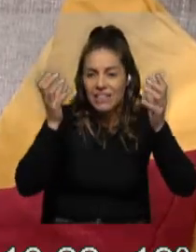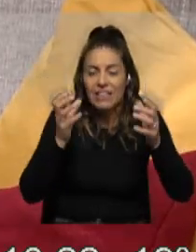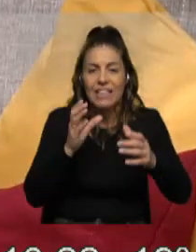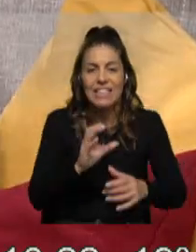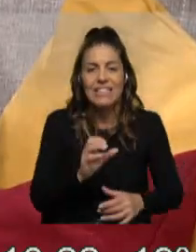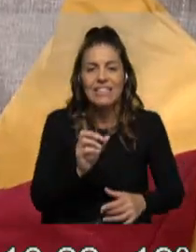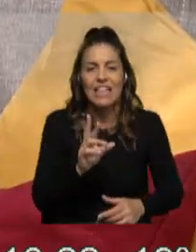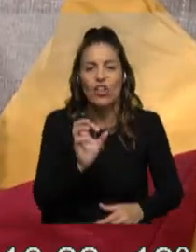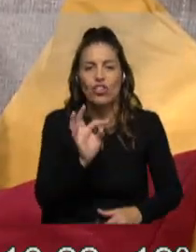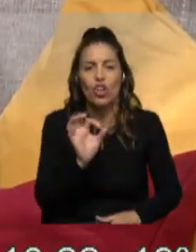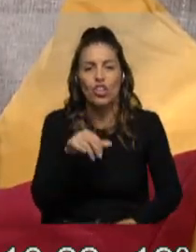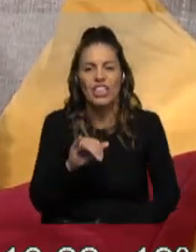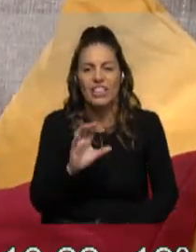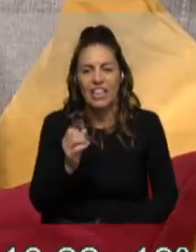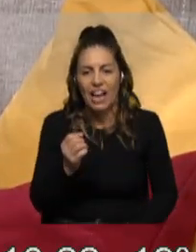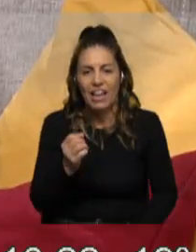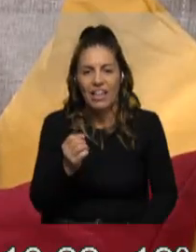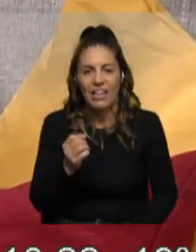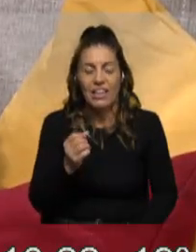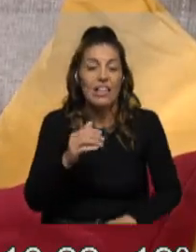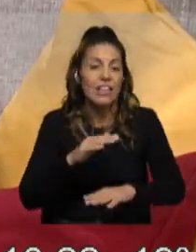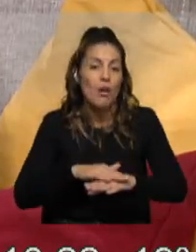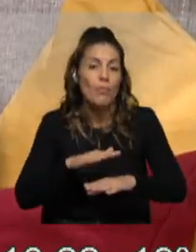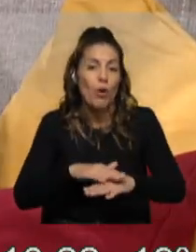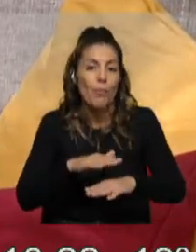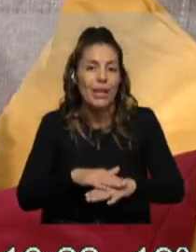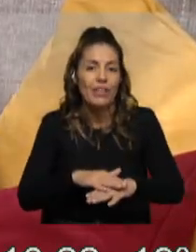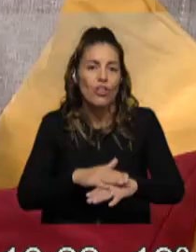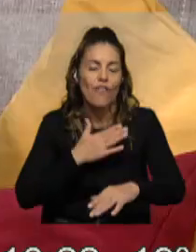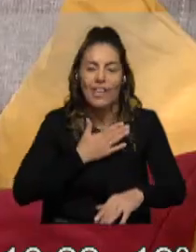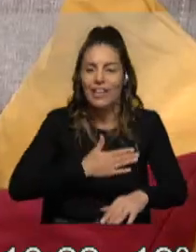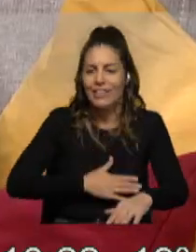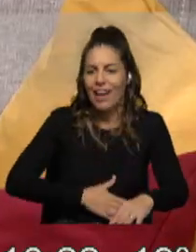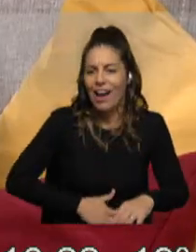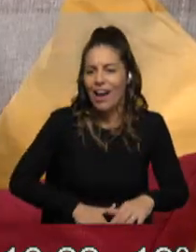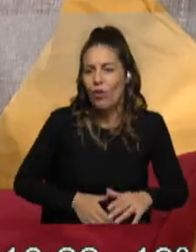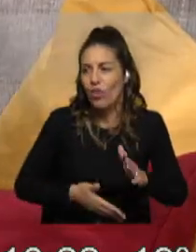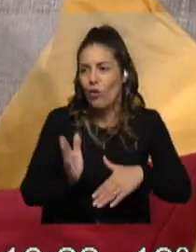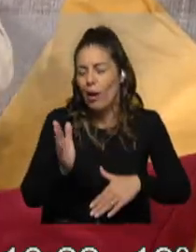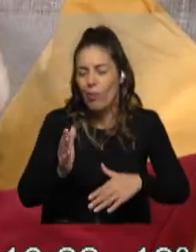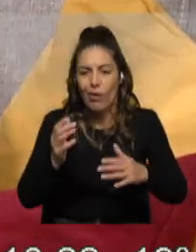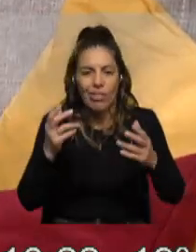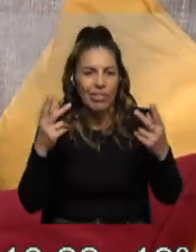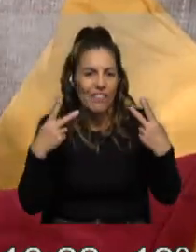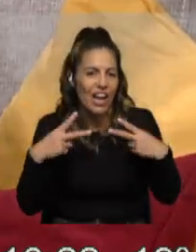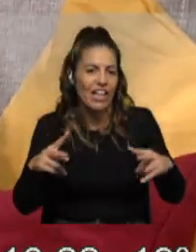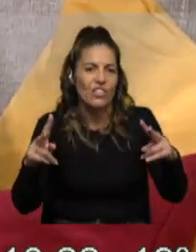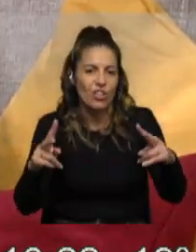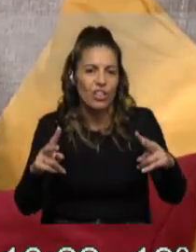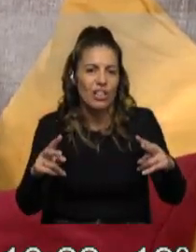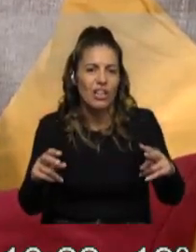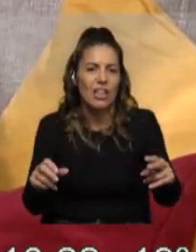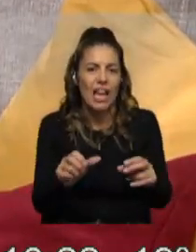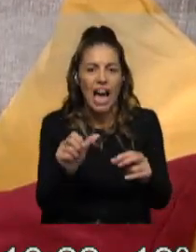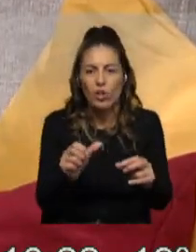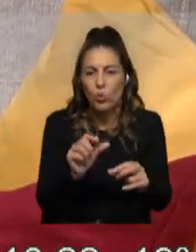es un neurotransmisor que está implicado en los momentos de bienestar, placer, cuando vamos a Punta del Diablo, Caupoloño y demás, no actúa demasiado tiempo, por